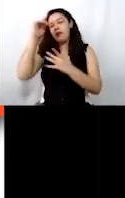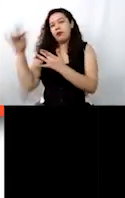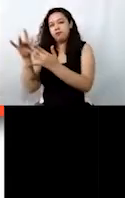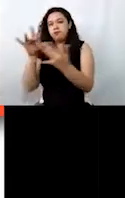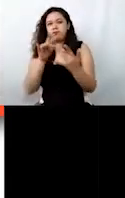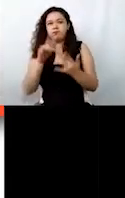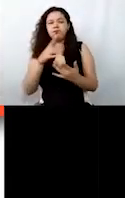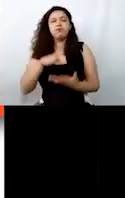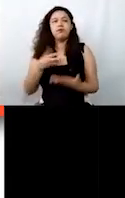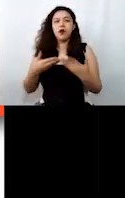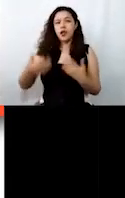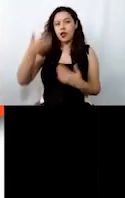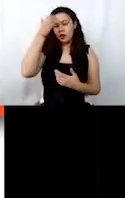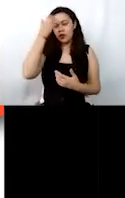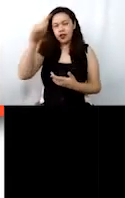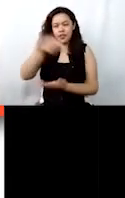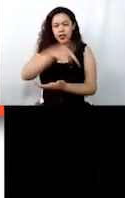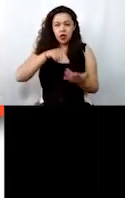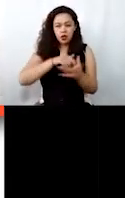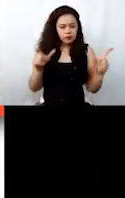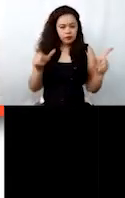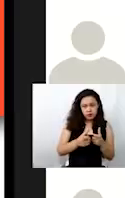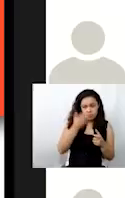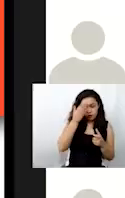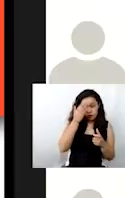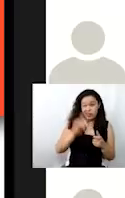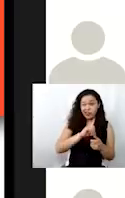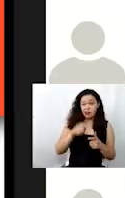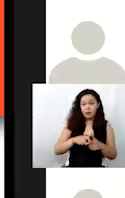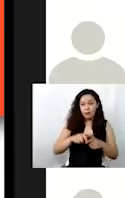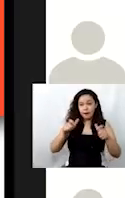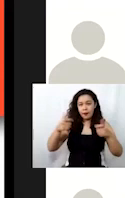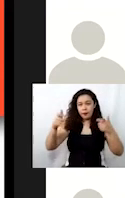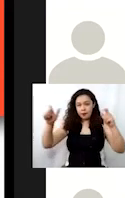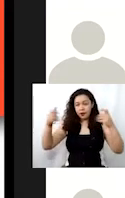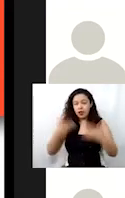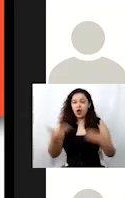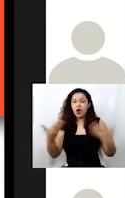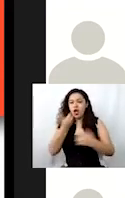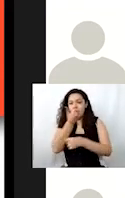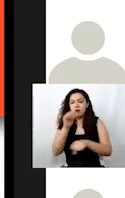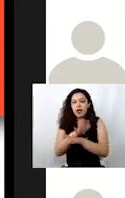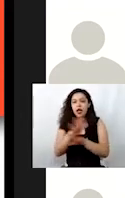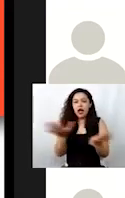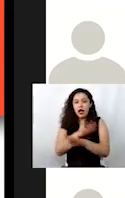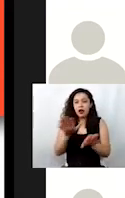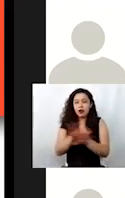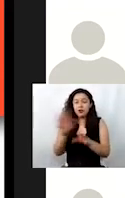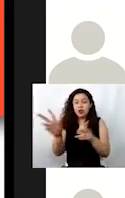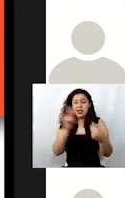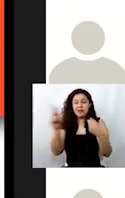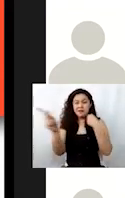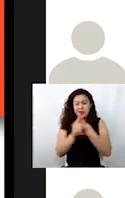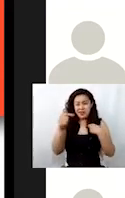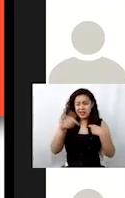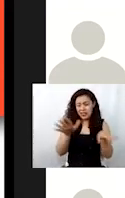lo que está pasando a mi nivel local. Ahora que están en cambios de administraciones en muchos lugares del país,